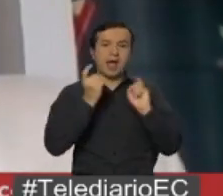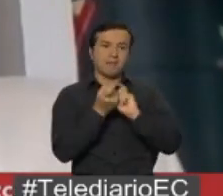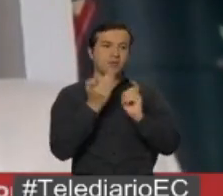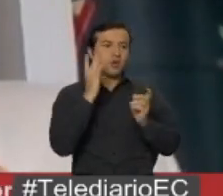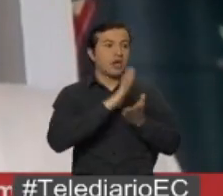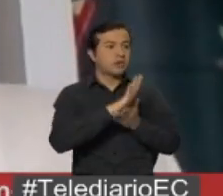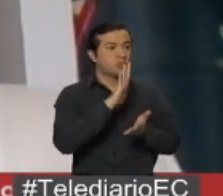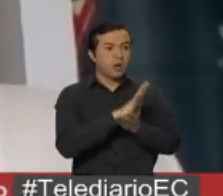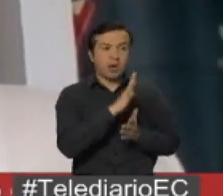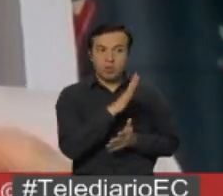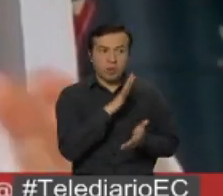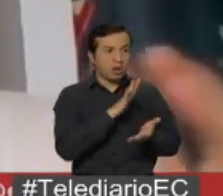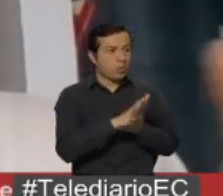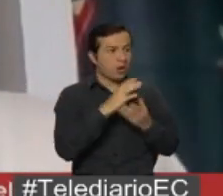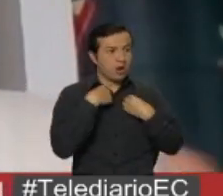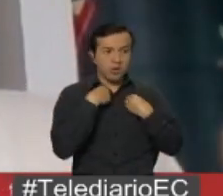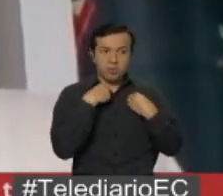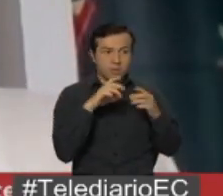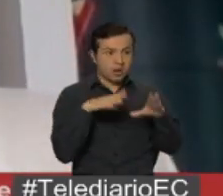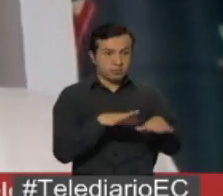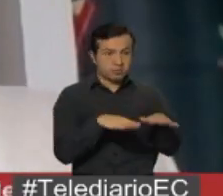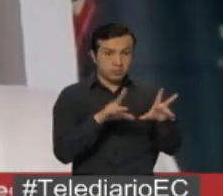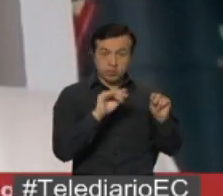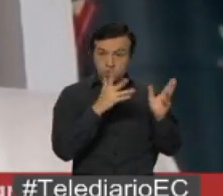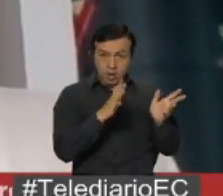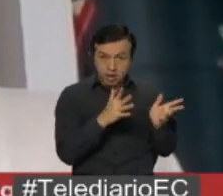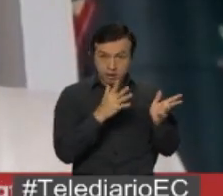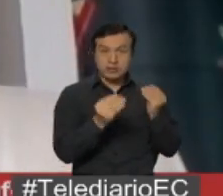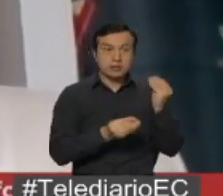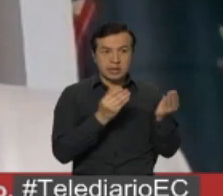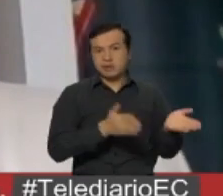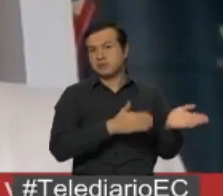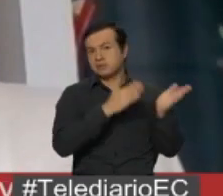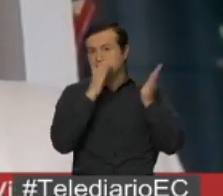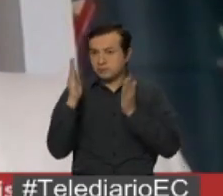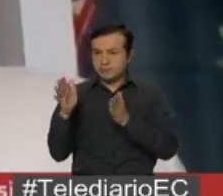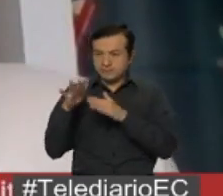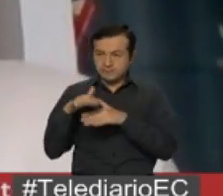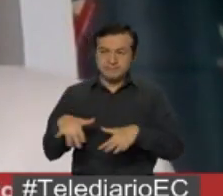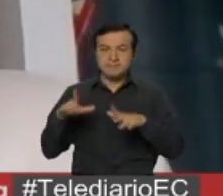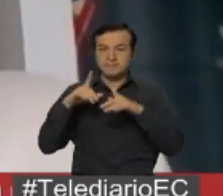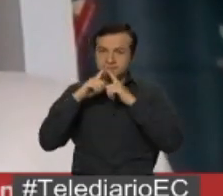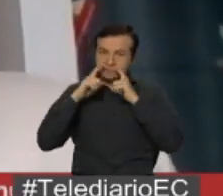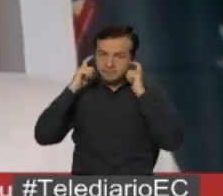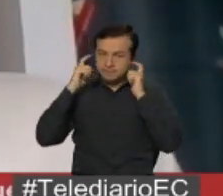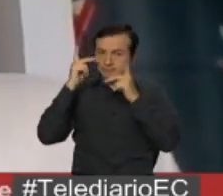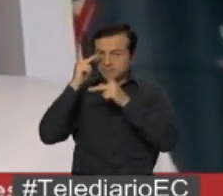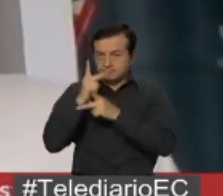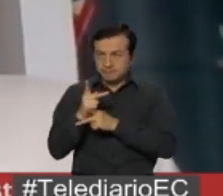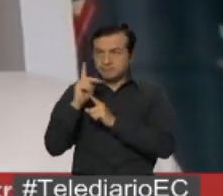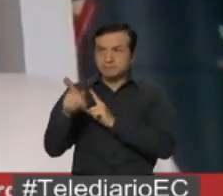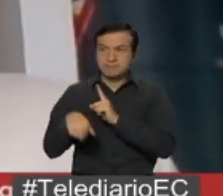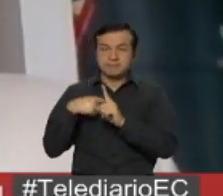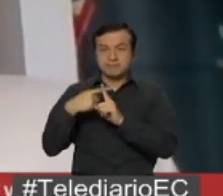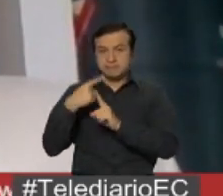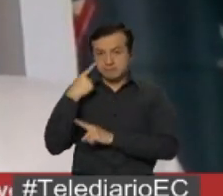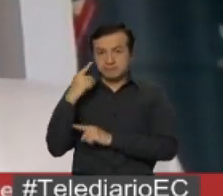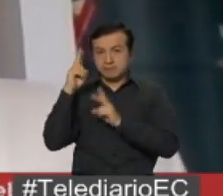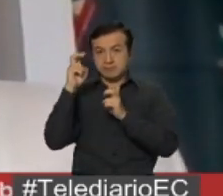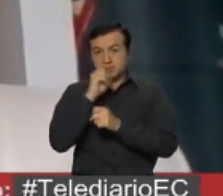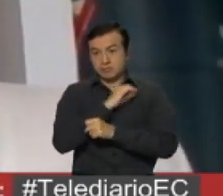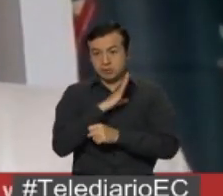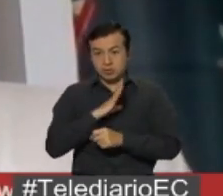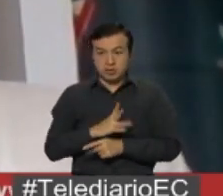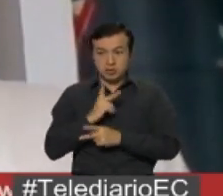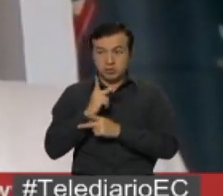facilidad que tenemos que irle dando a través de la gestión que hacemos en la normativa pero sólo es eso el tema de prever